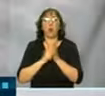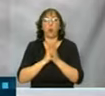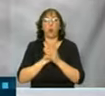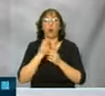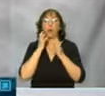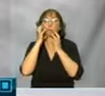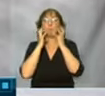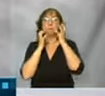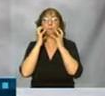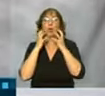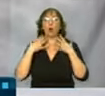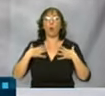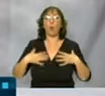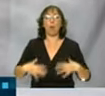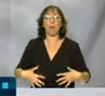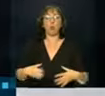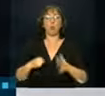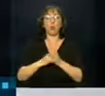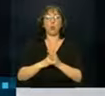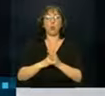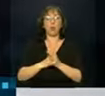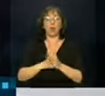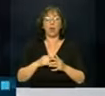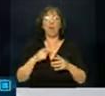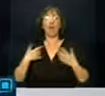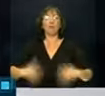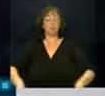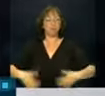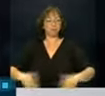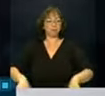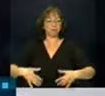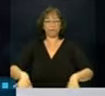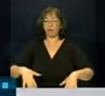boca, del cuerpo, estar flojo